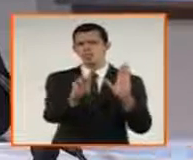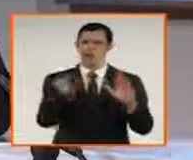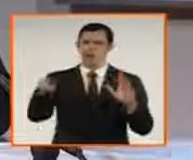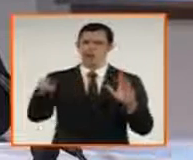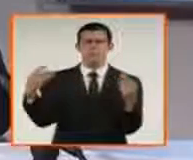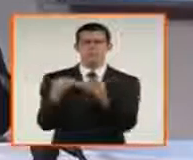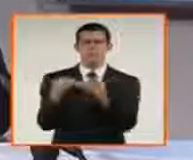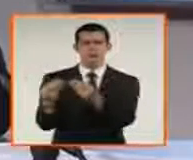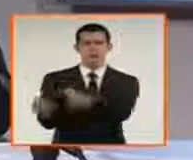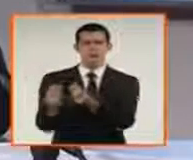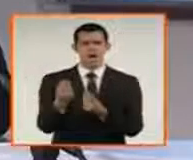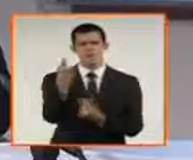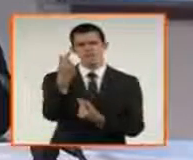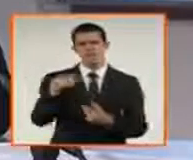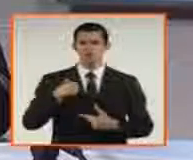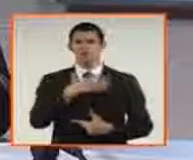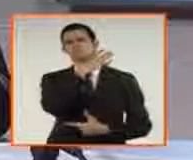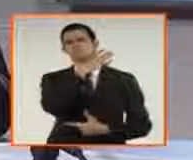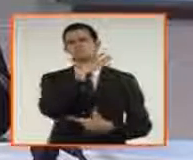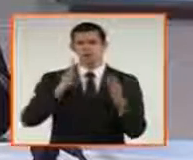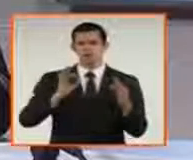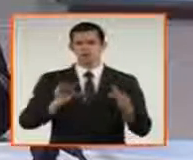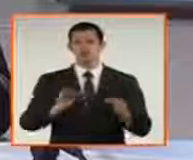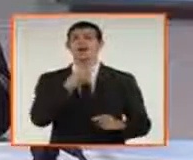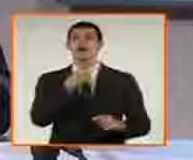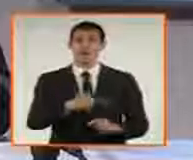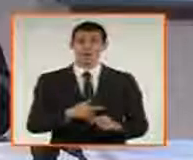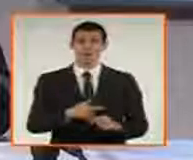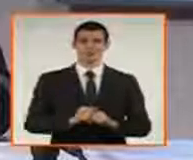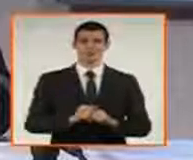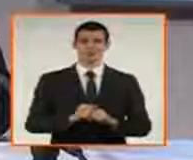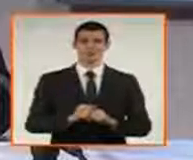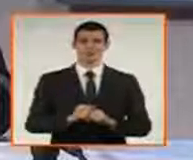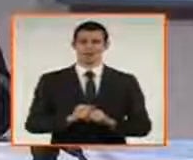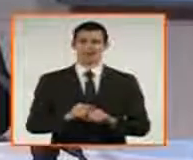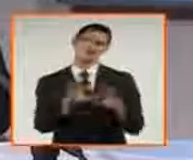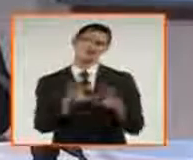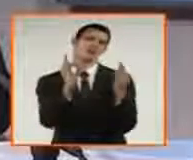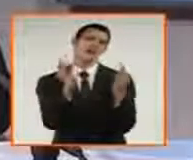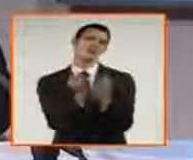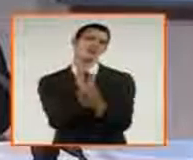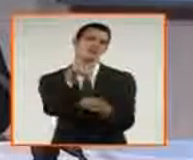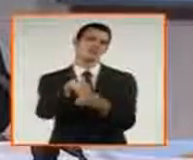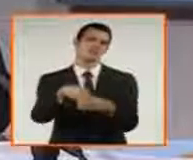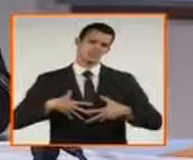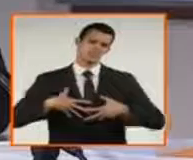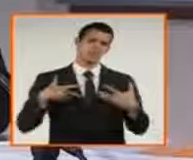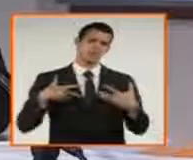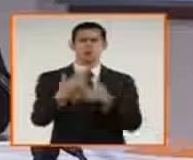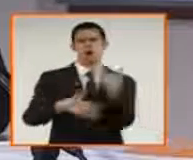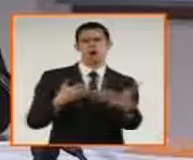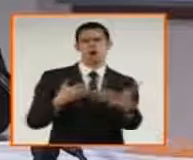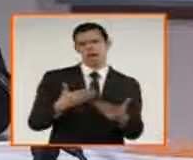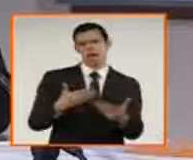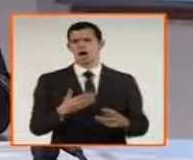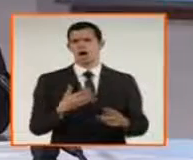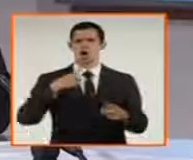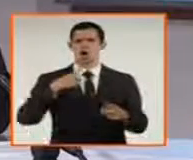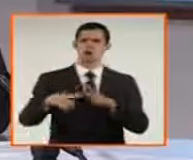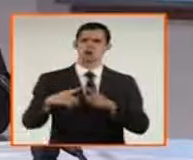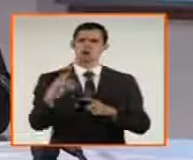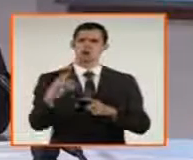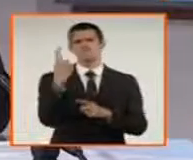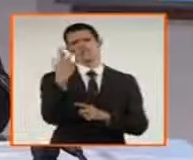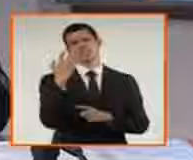violencia. Cuando hay violencia familiar. La regla general es la irretroactividad. O sea, yo establezco la demanda hoy y solo